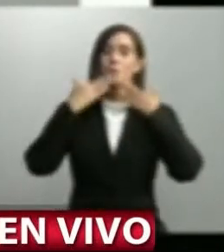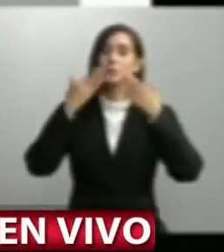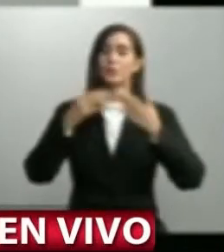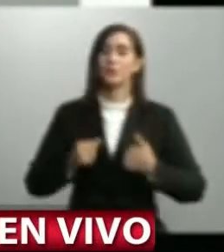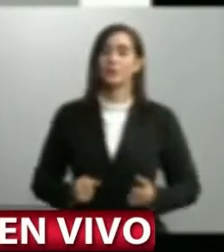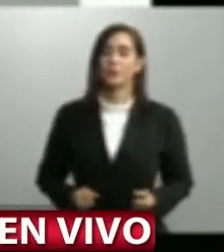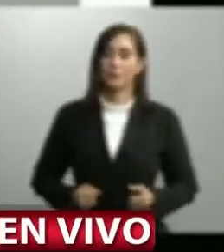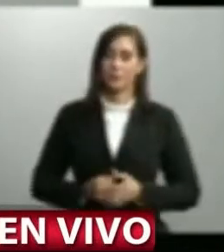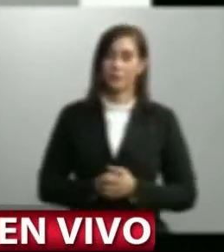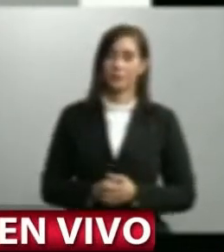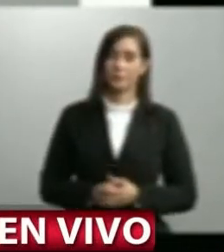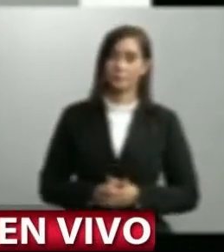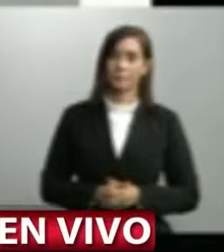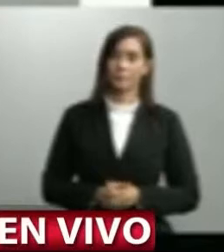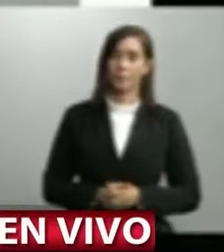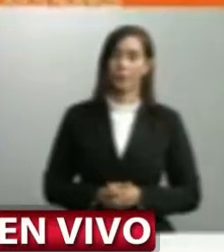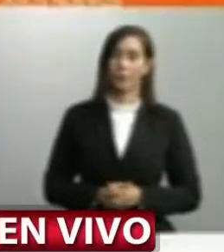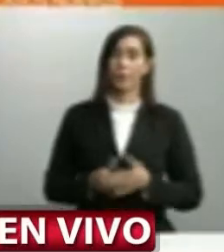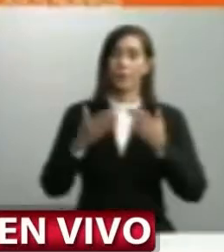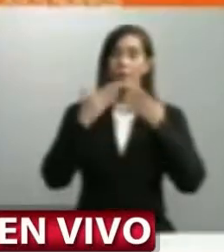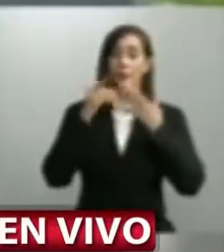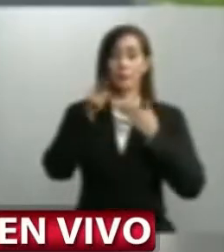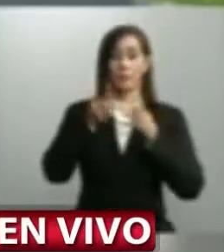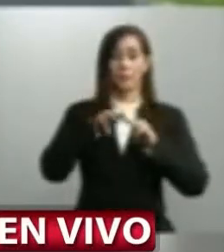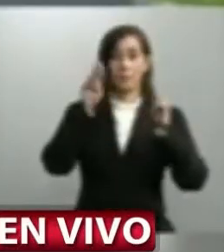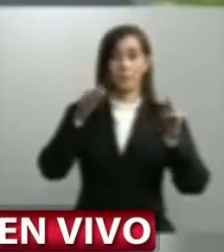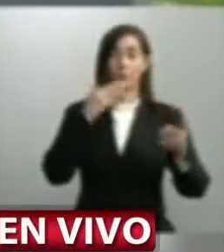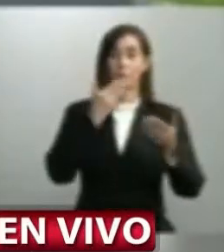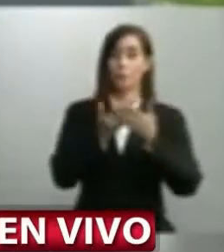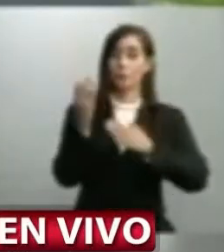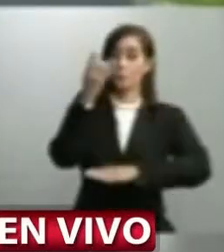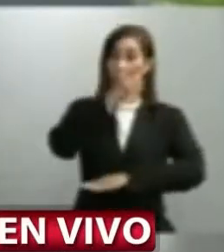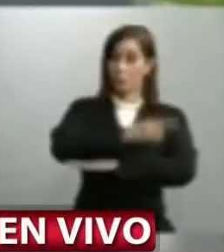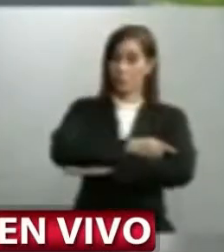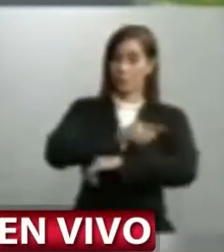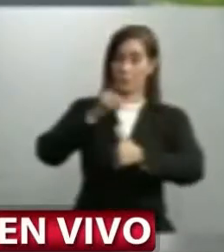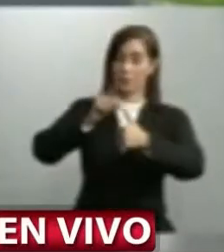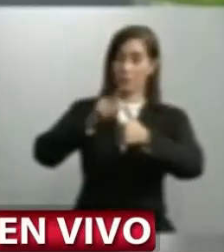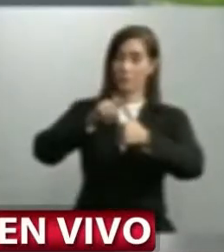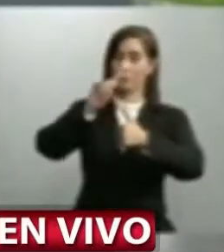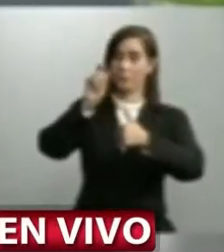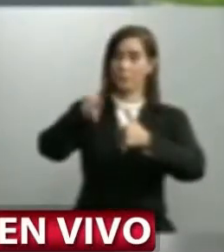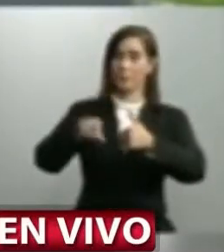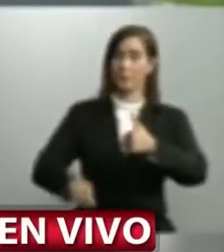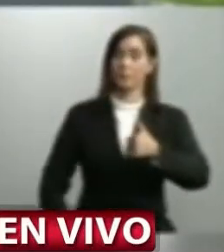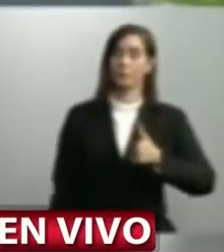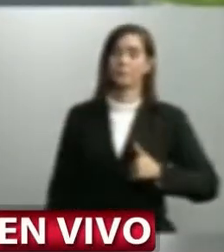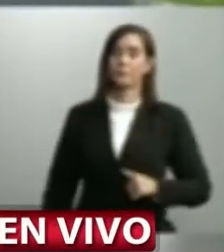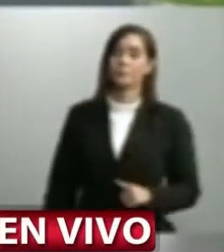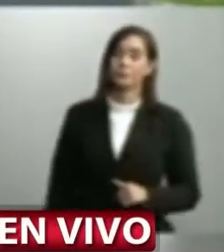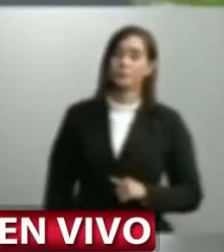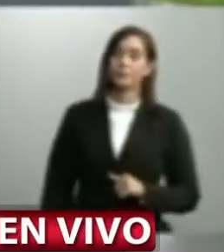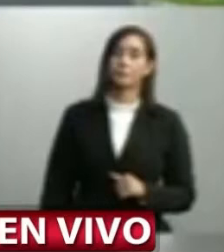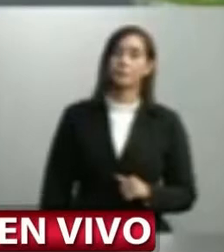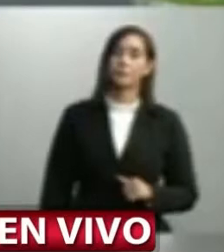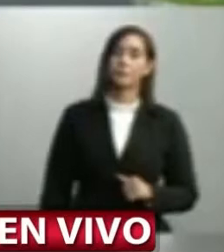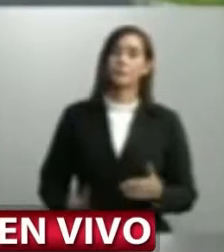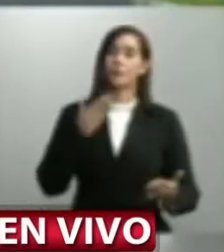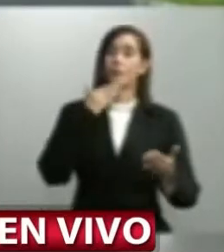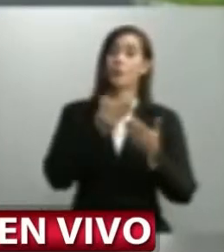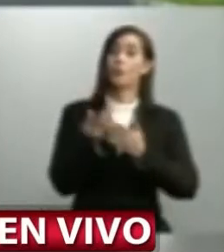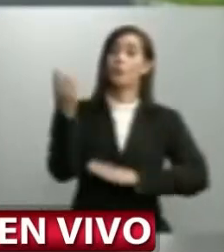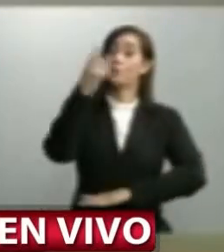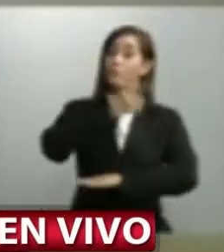gracias. Gracias a usted, ministro. Buenos días. Iniciamos con Camila García. Adelante. Buen